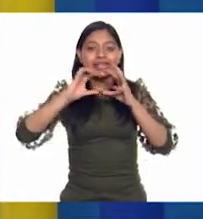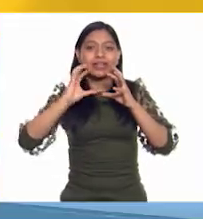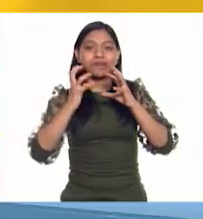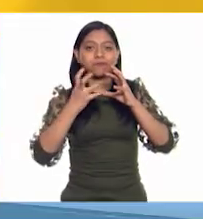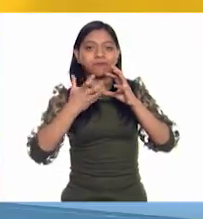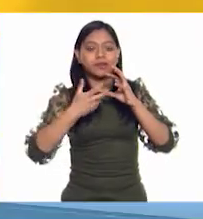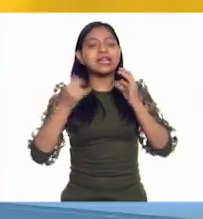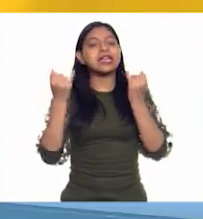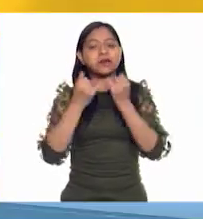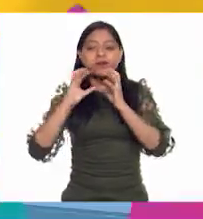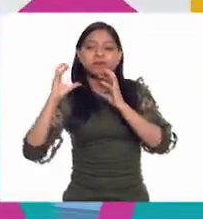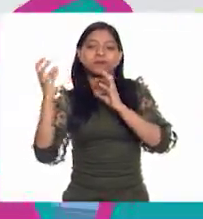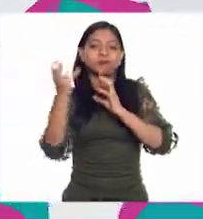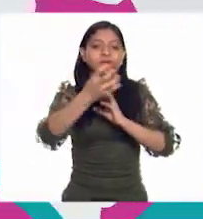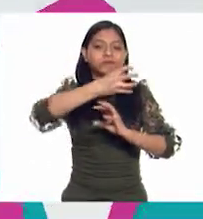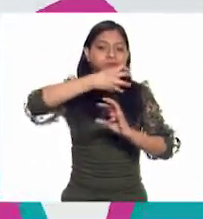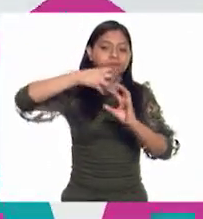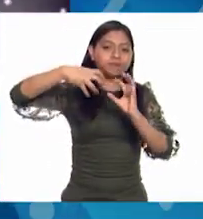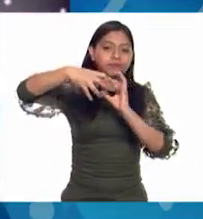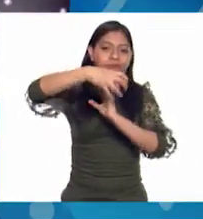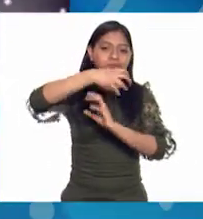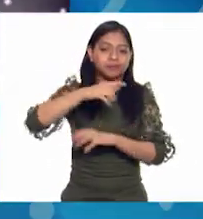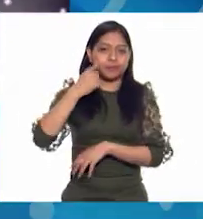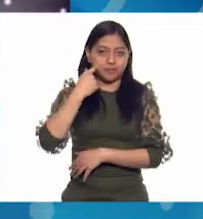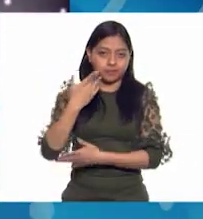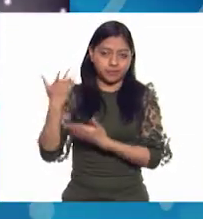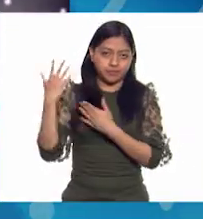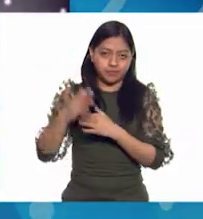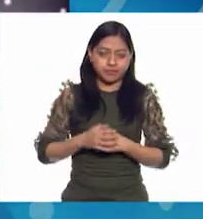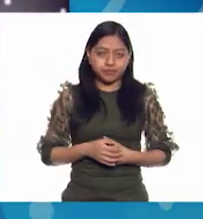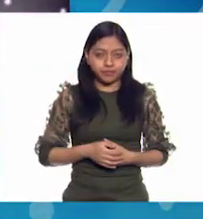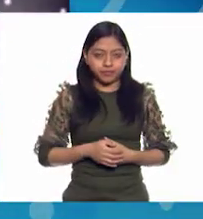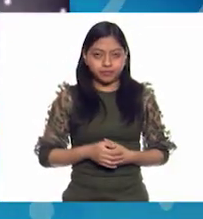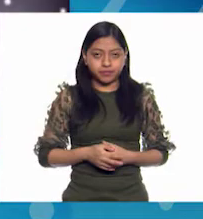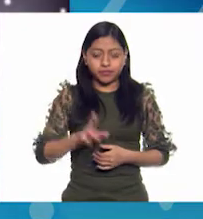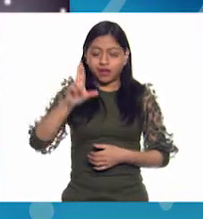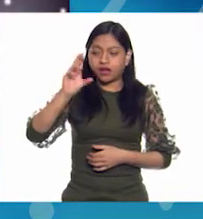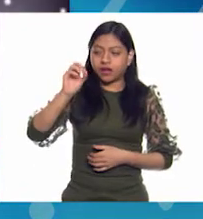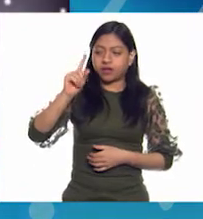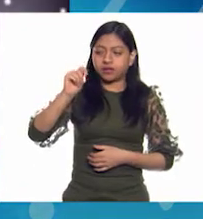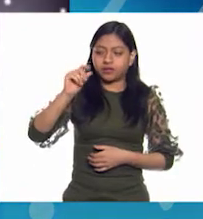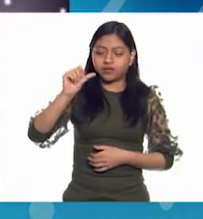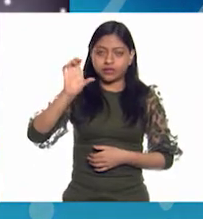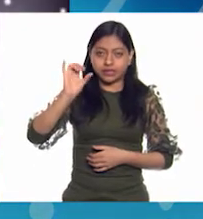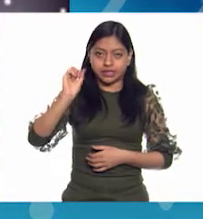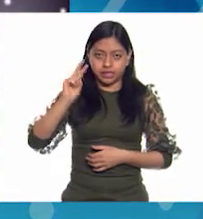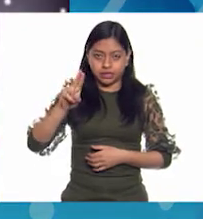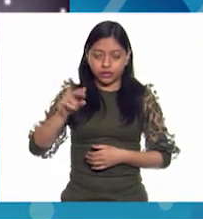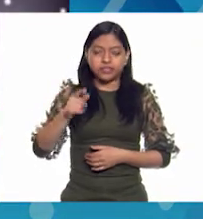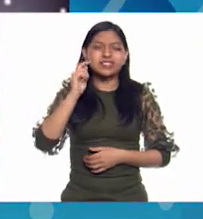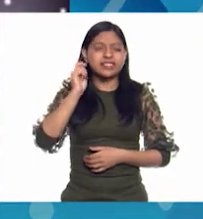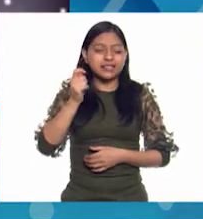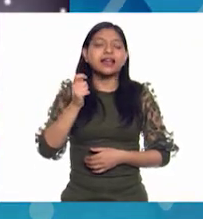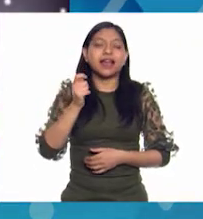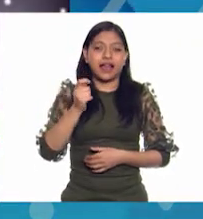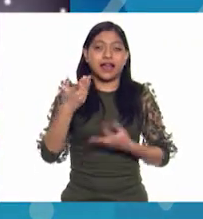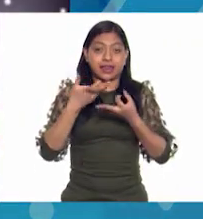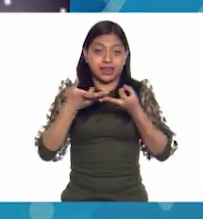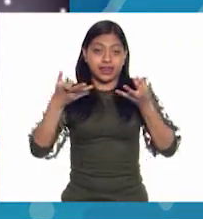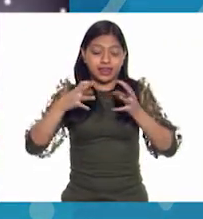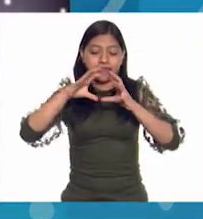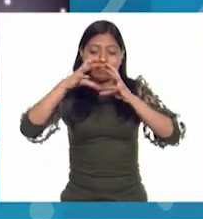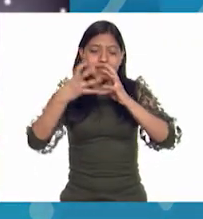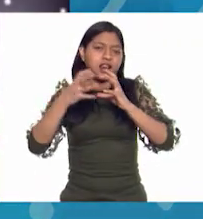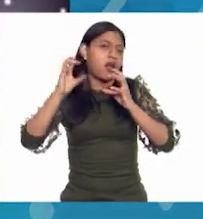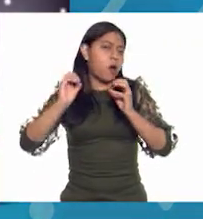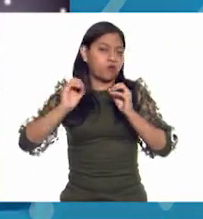¿Recuerdas? Claro que sí. Aprendimos que la rotación y la traslación son fenómenos distintos. La rotación de un planeta